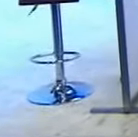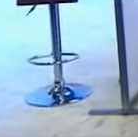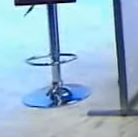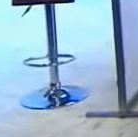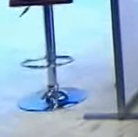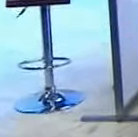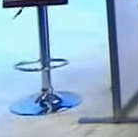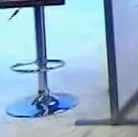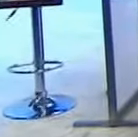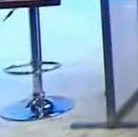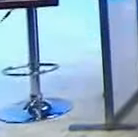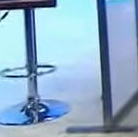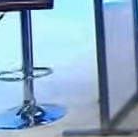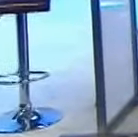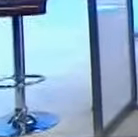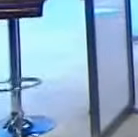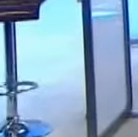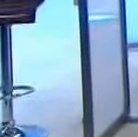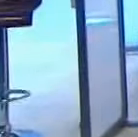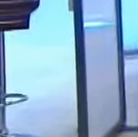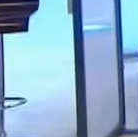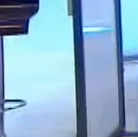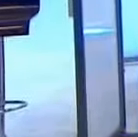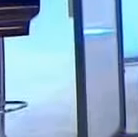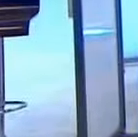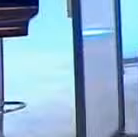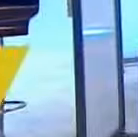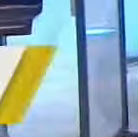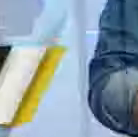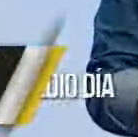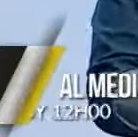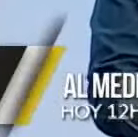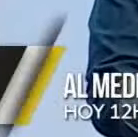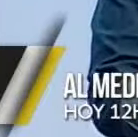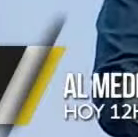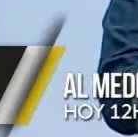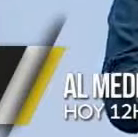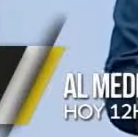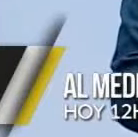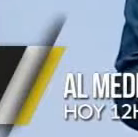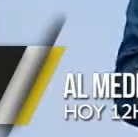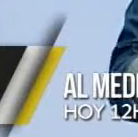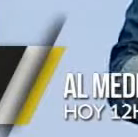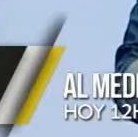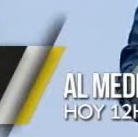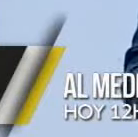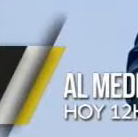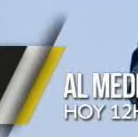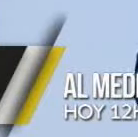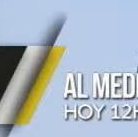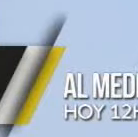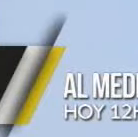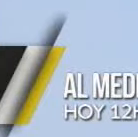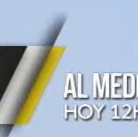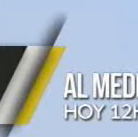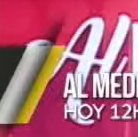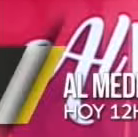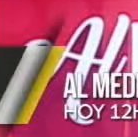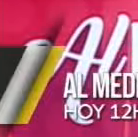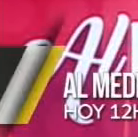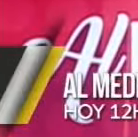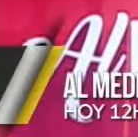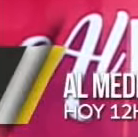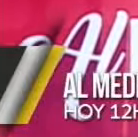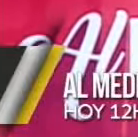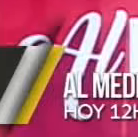Las redes sociales, el internet, la tecnología en general han hecho que la educación Vanessa hoy por hoy tenga retos diferentes. Así